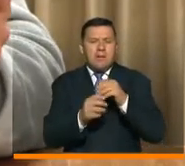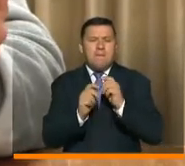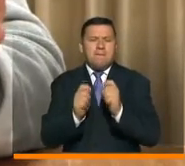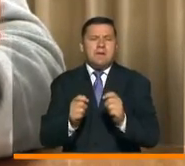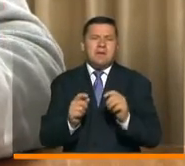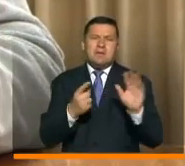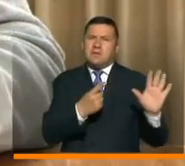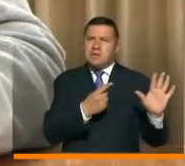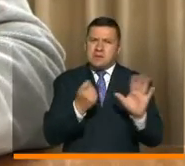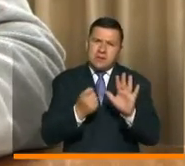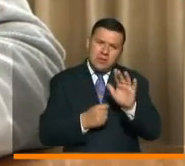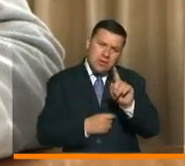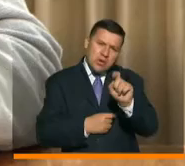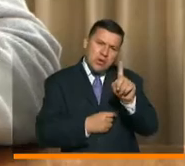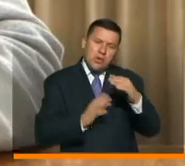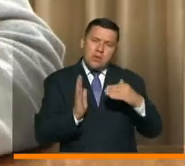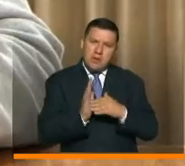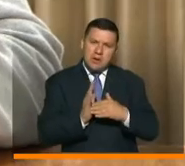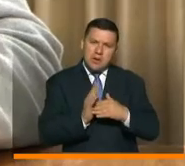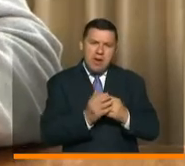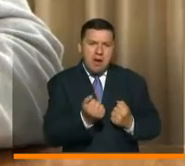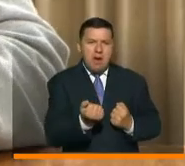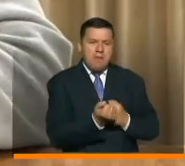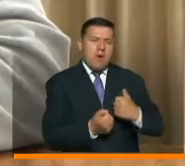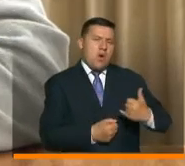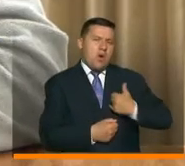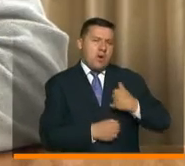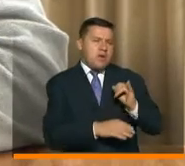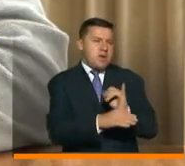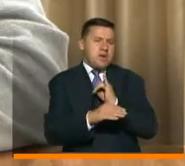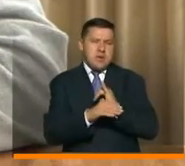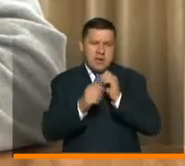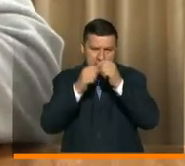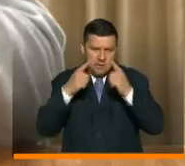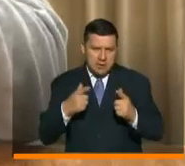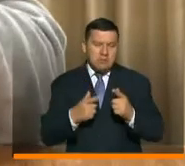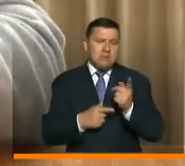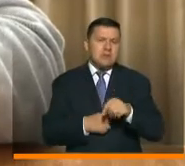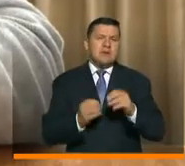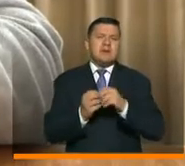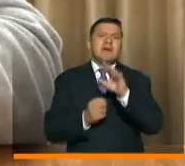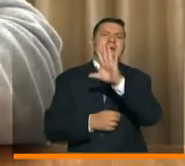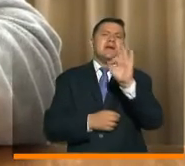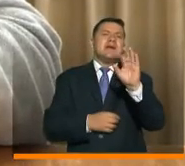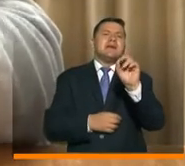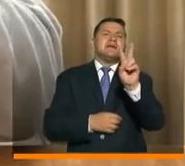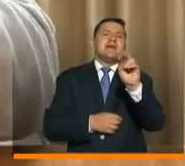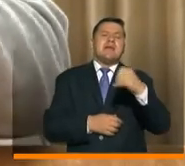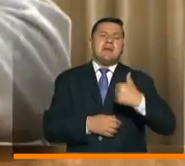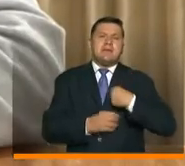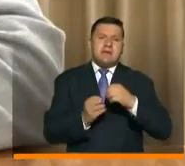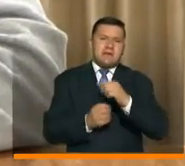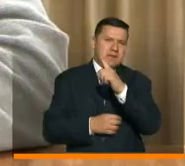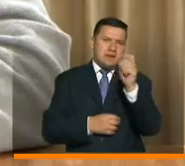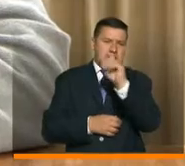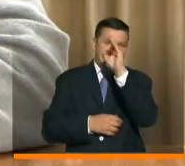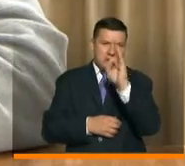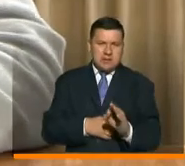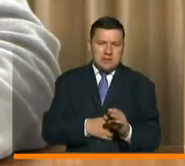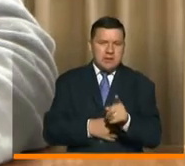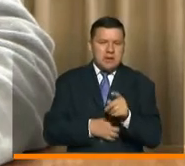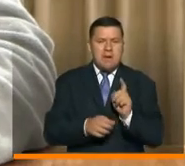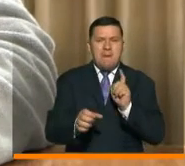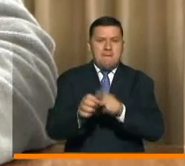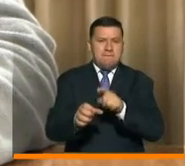otorgaron 661.000 apoyos a jóvenes de instituciones públicas, 507.000 jóvenes, el 100% del valor